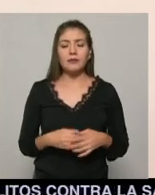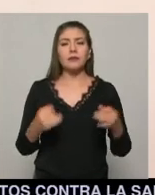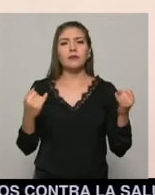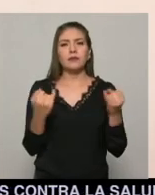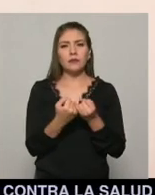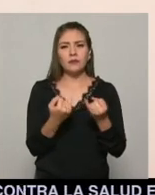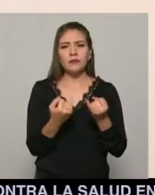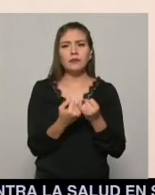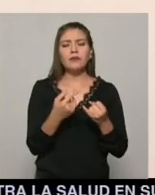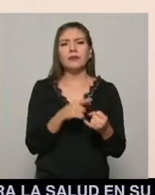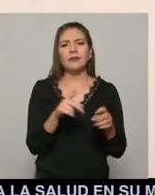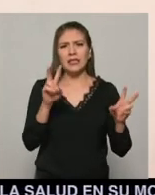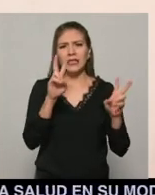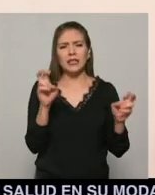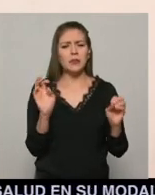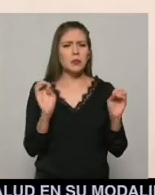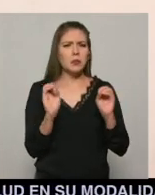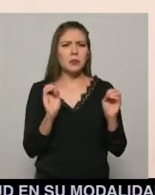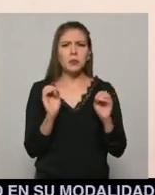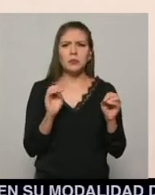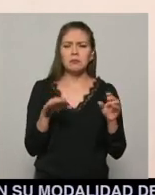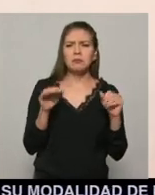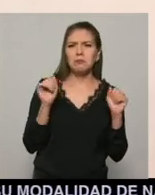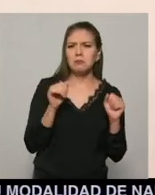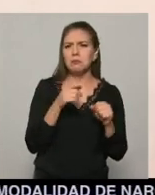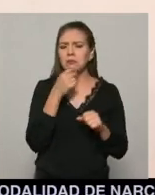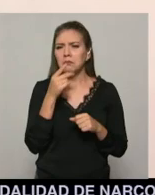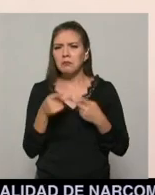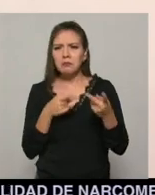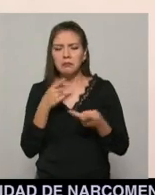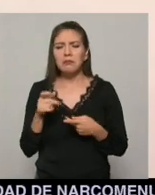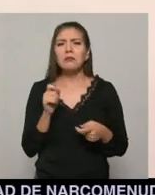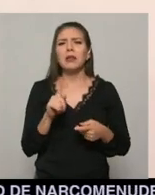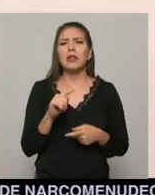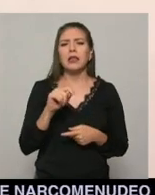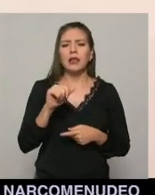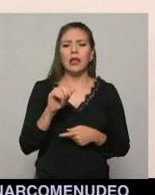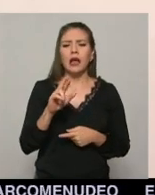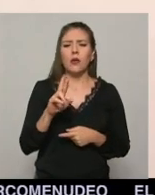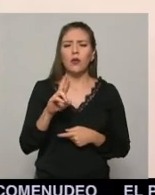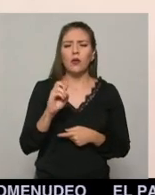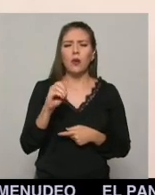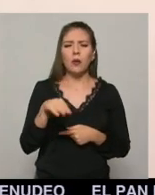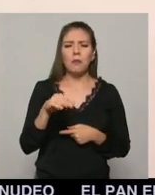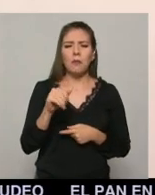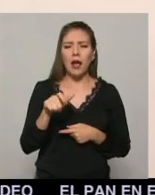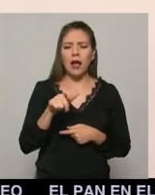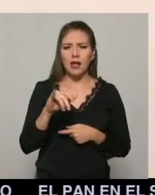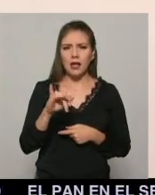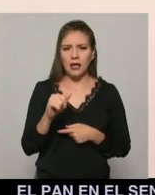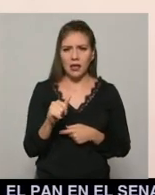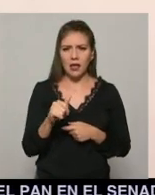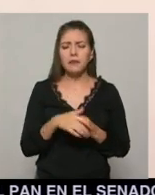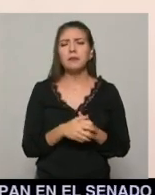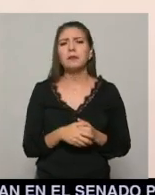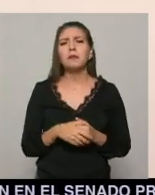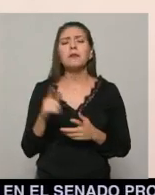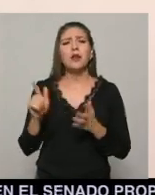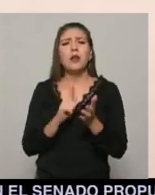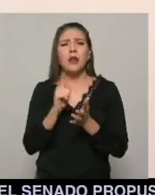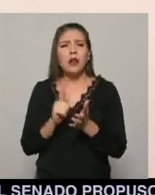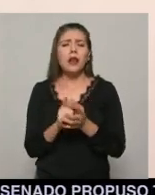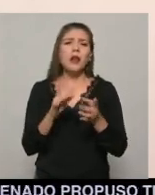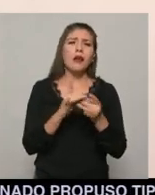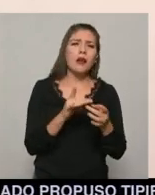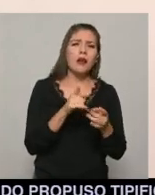tema ausente, ¿no?, a modo, es la tauromaquia, ¿no? Porque por un lado la ley nos puede hablar de un bienestar animal, nos puede